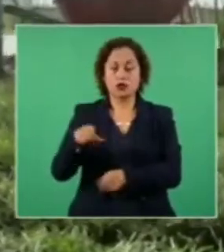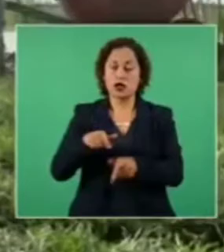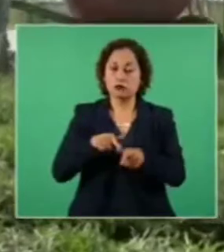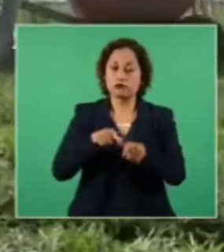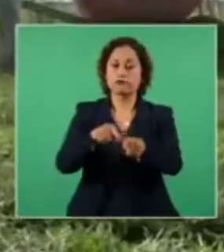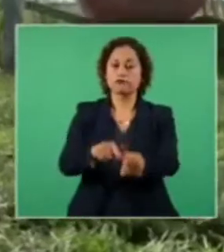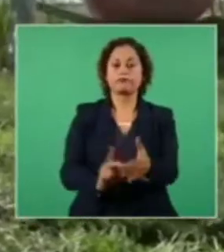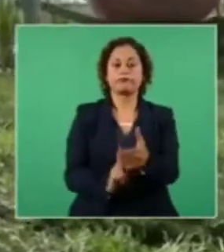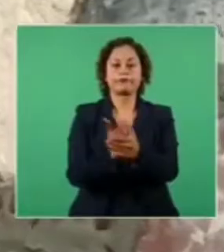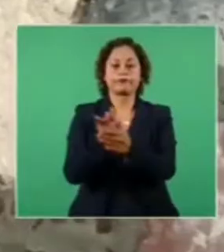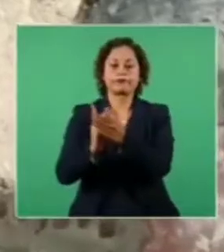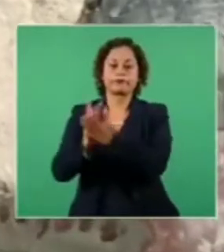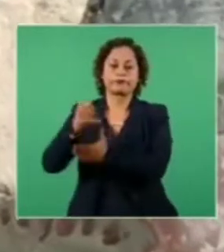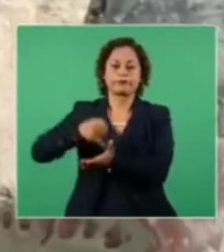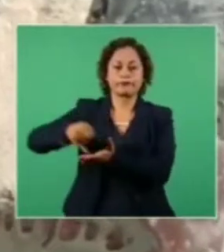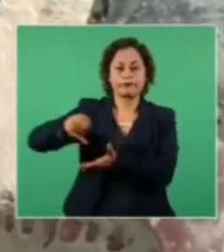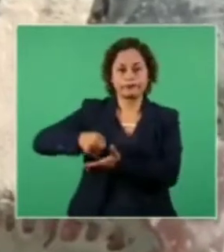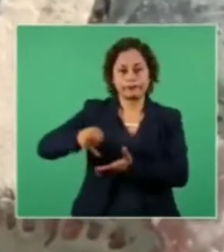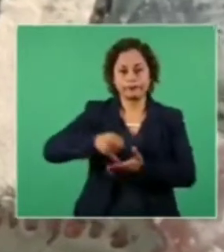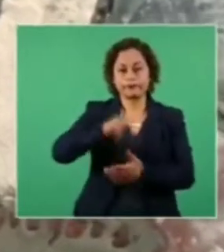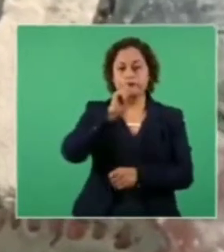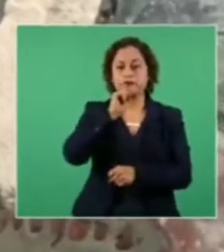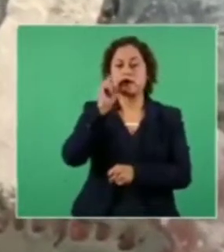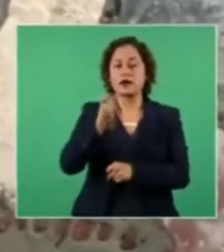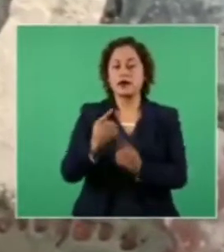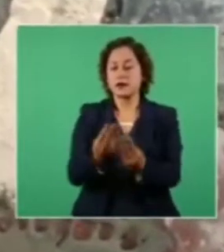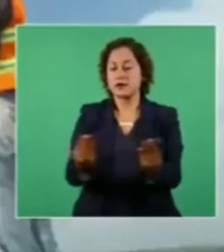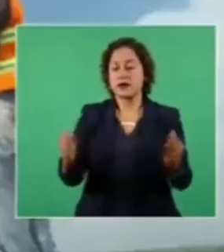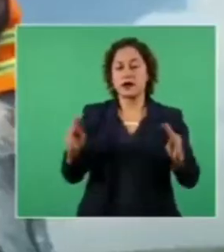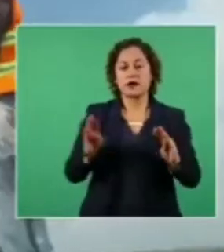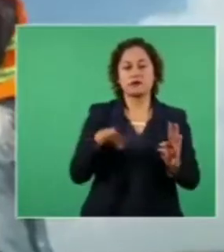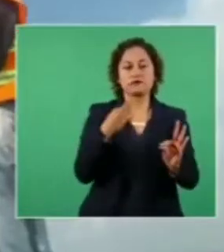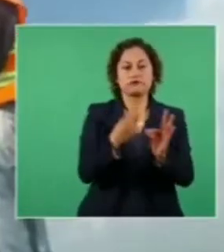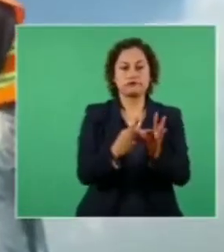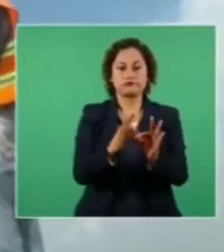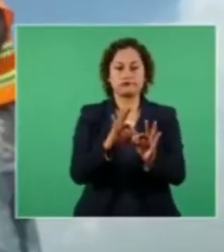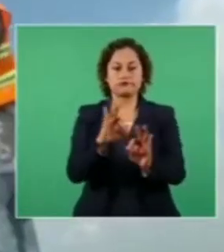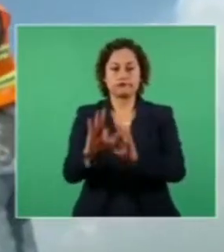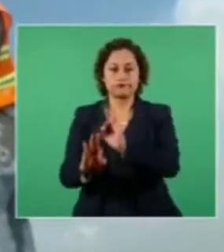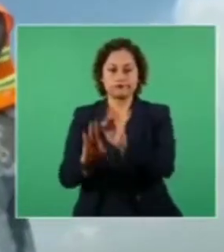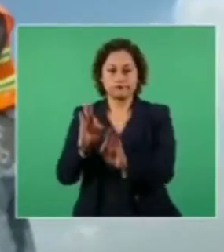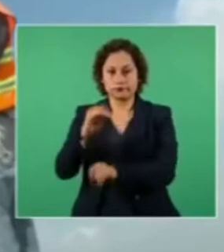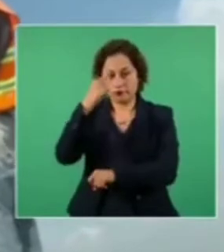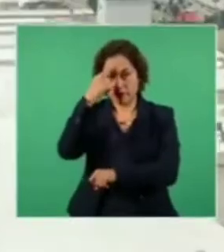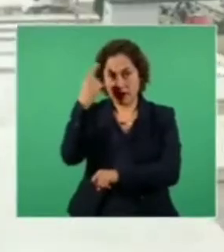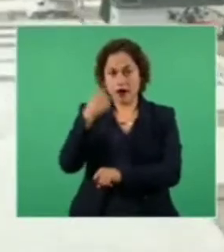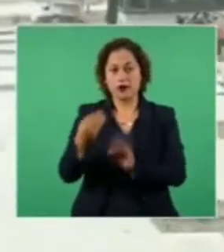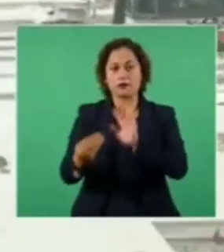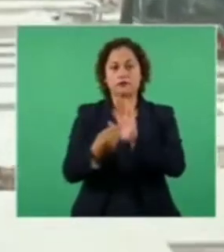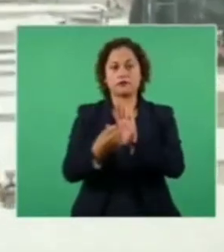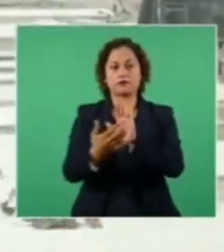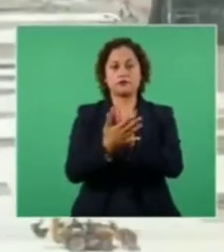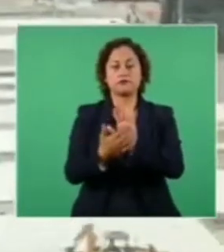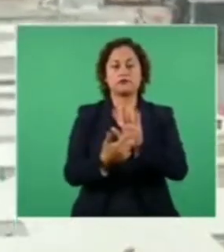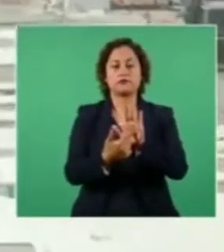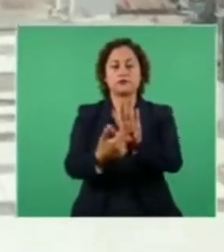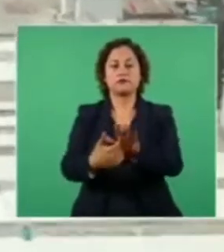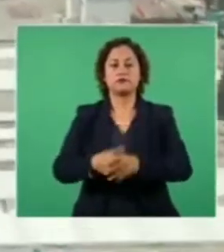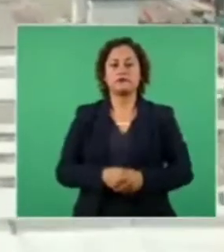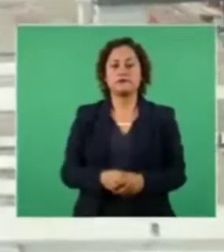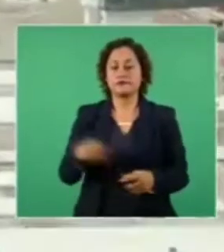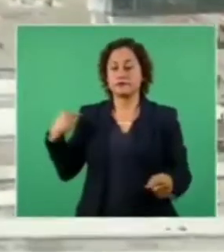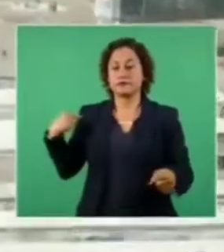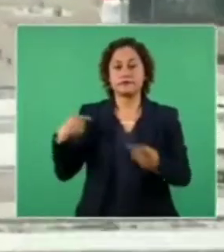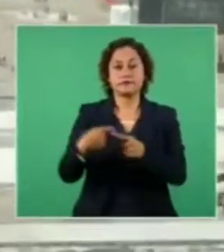de pasto y árboles, detallado de las bases y colocación de las letras para los monumentos. A la fecha, se han